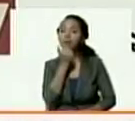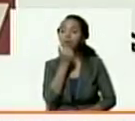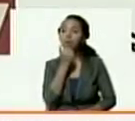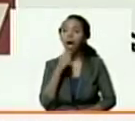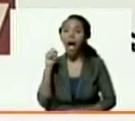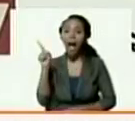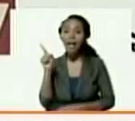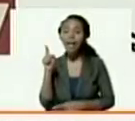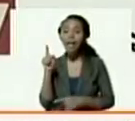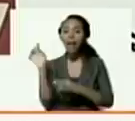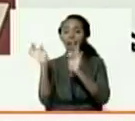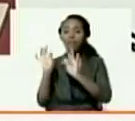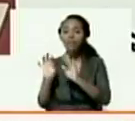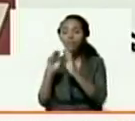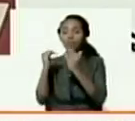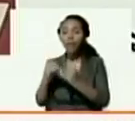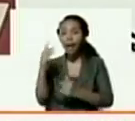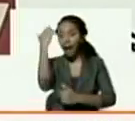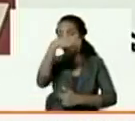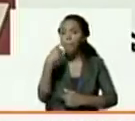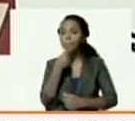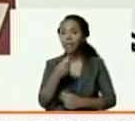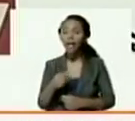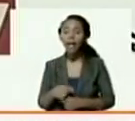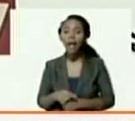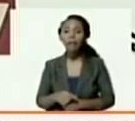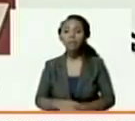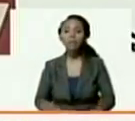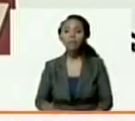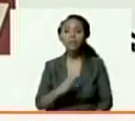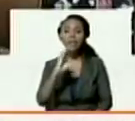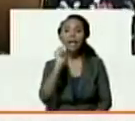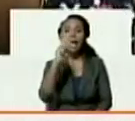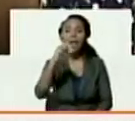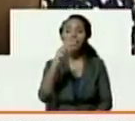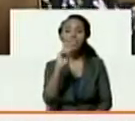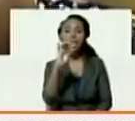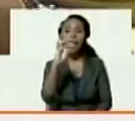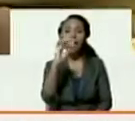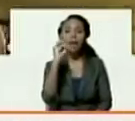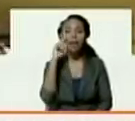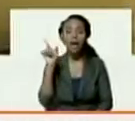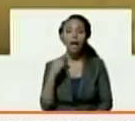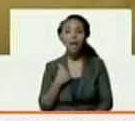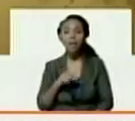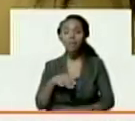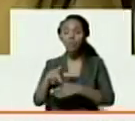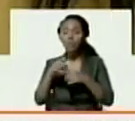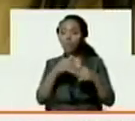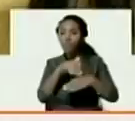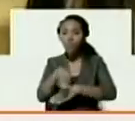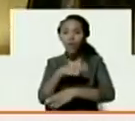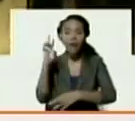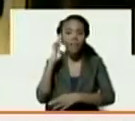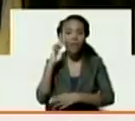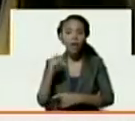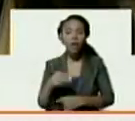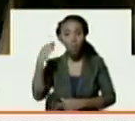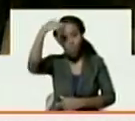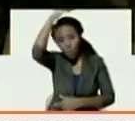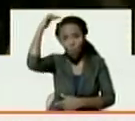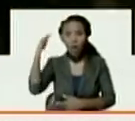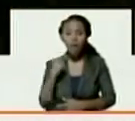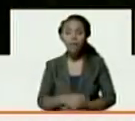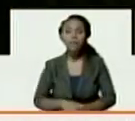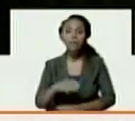Carapita. En La Candelaria, puesto de comando Plaza Rafael Urdaneta. En Caricuao, Cante B Caricuao, UD7, el